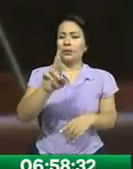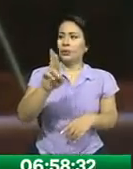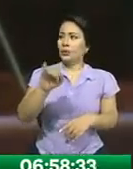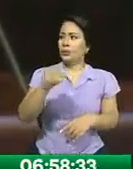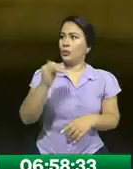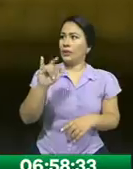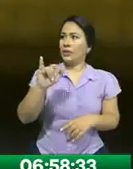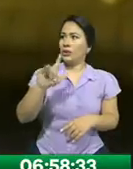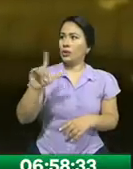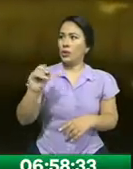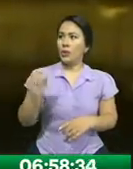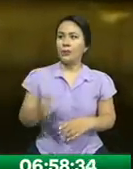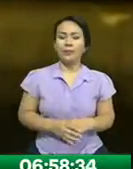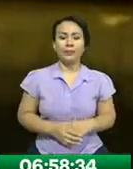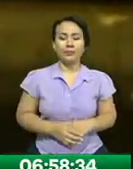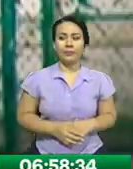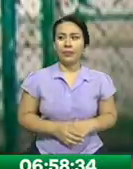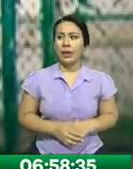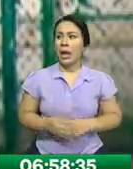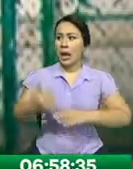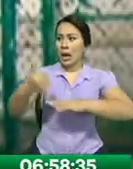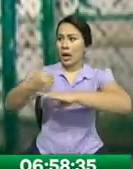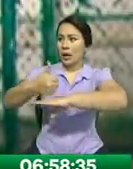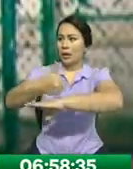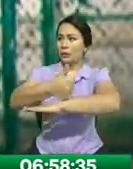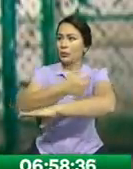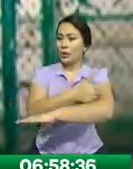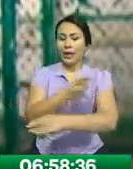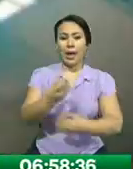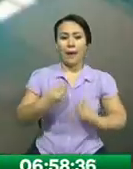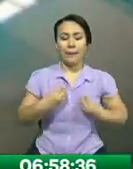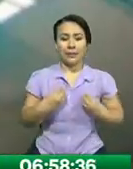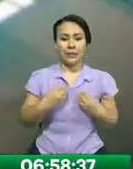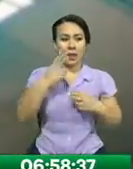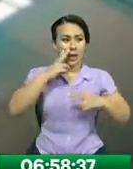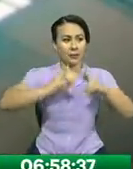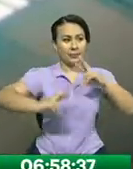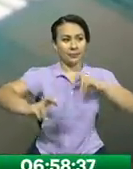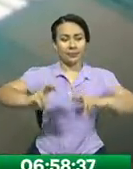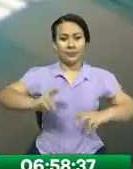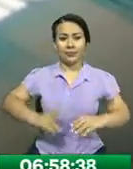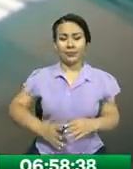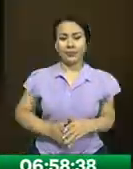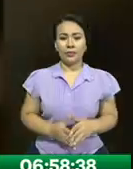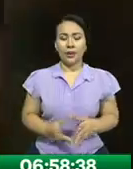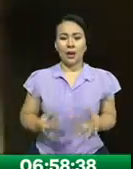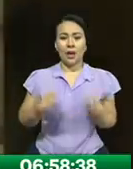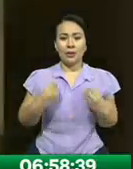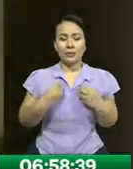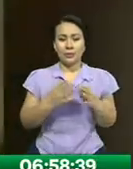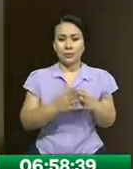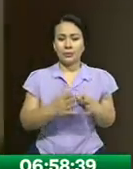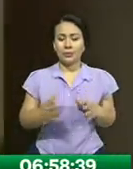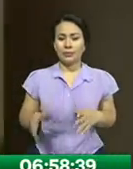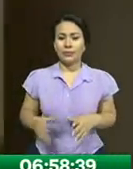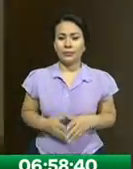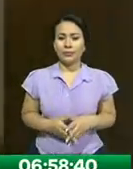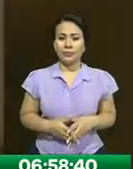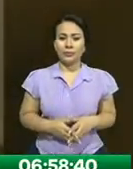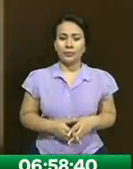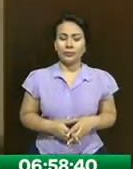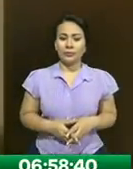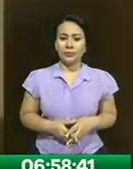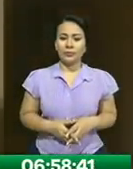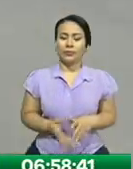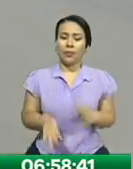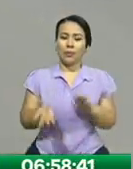Venezuela. Las autoridades de rehabilitación social buscan evitar que los presuntos responsables de hechos criminales que han causado conmoción social